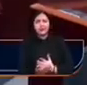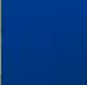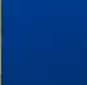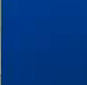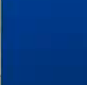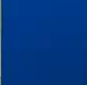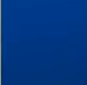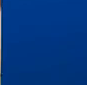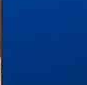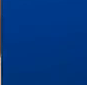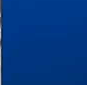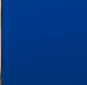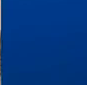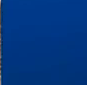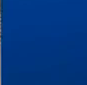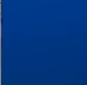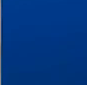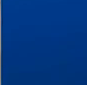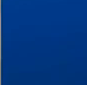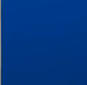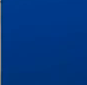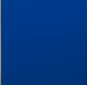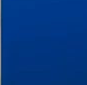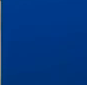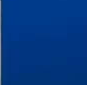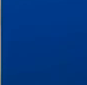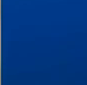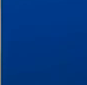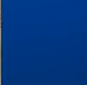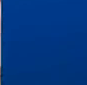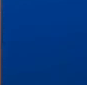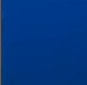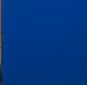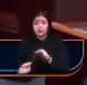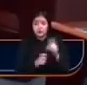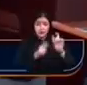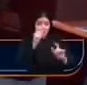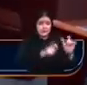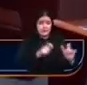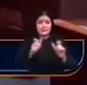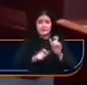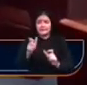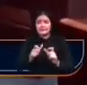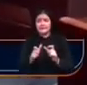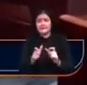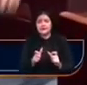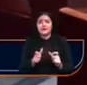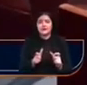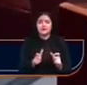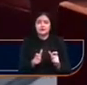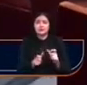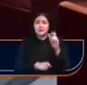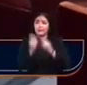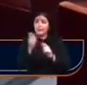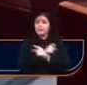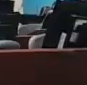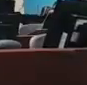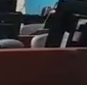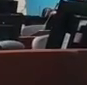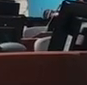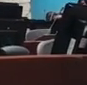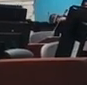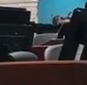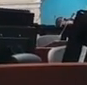en Plateado Cauca, en donde la población civil, asusados, diría mi abuelo, por